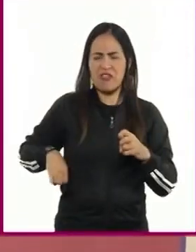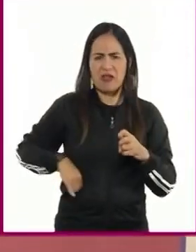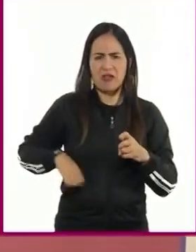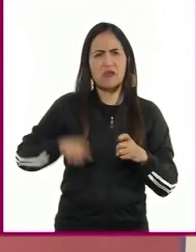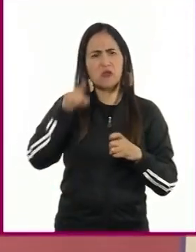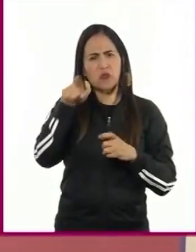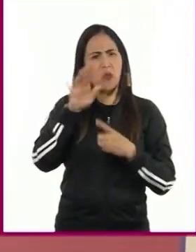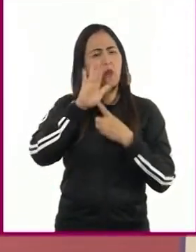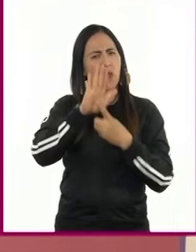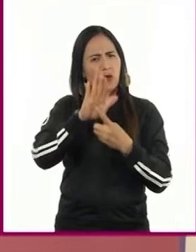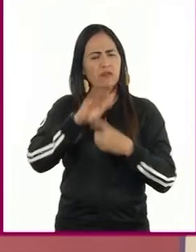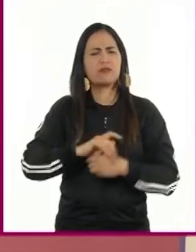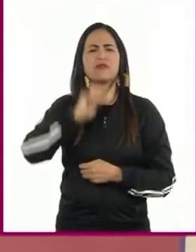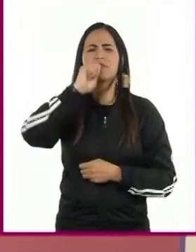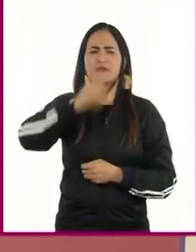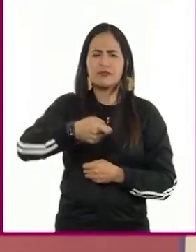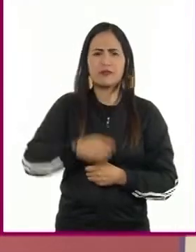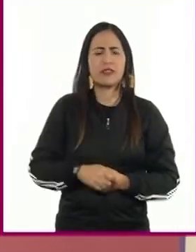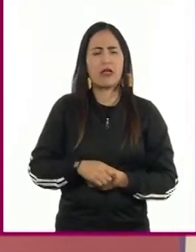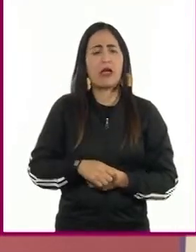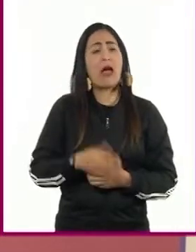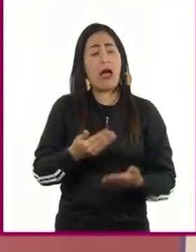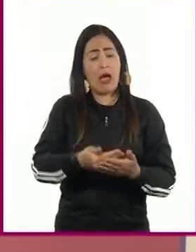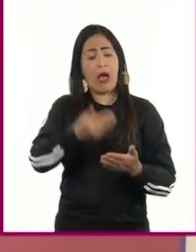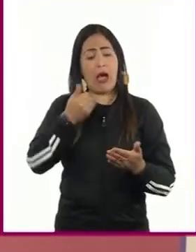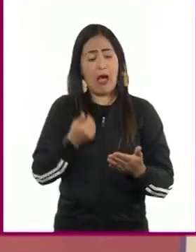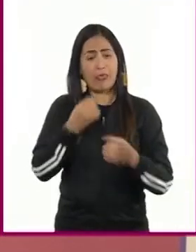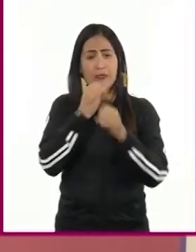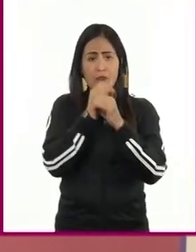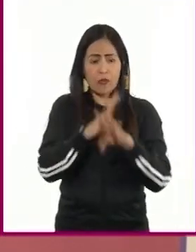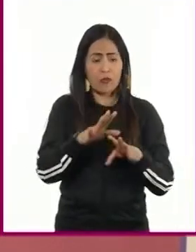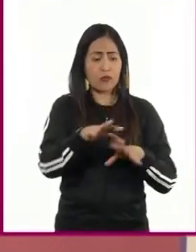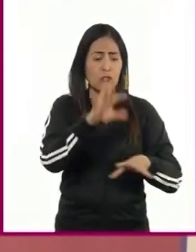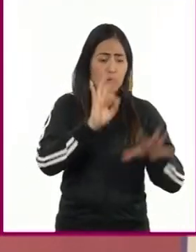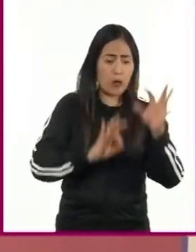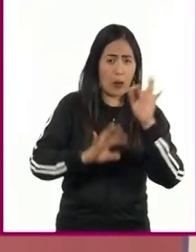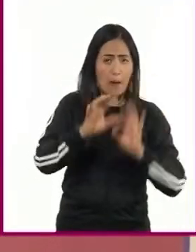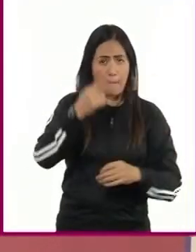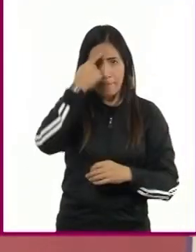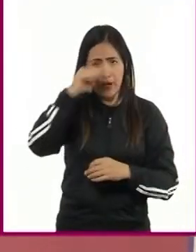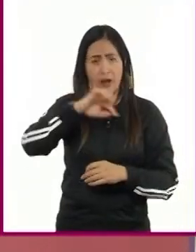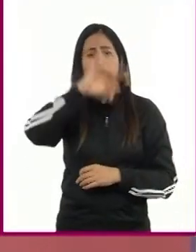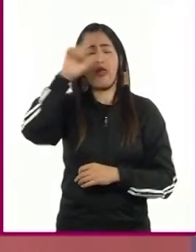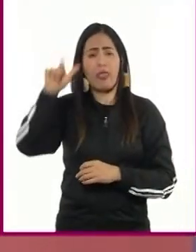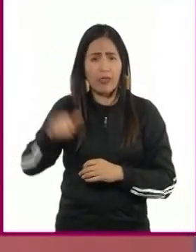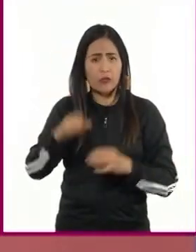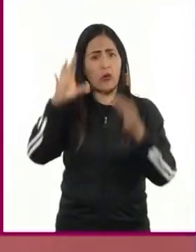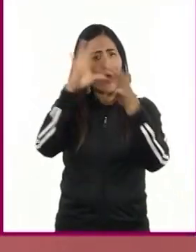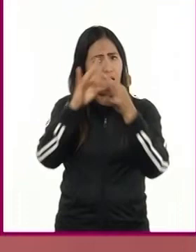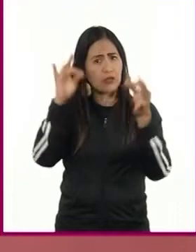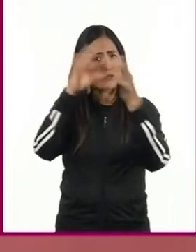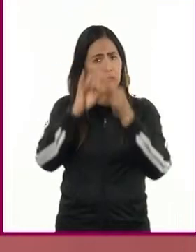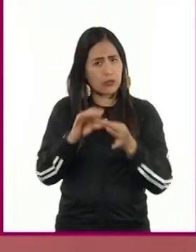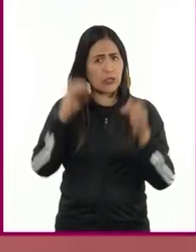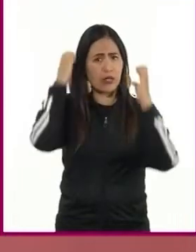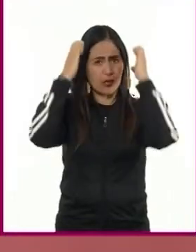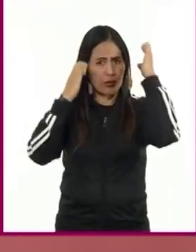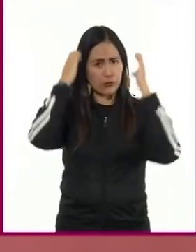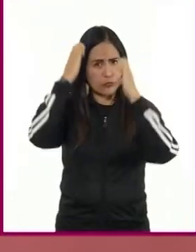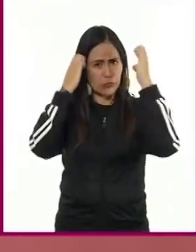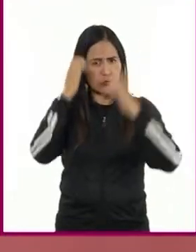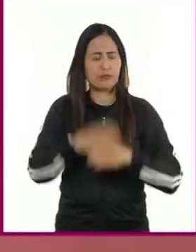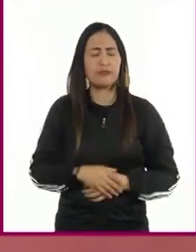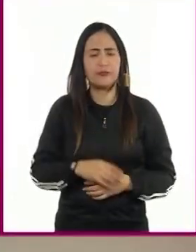Con esto nos referimos a cómo elegir y seleccionar información para una exposición. Es decir, vamos a repasar cómo